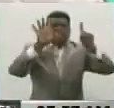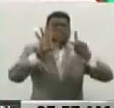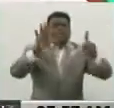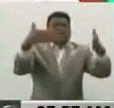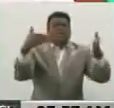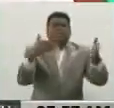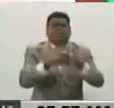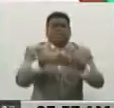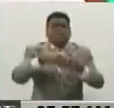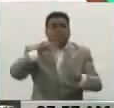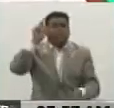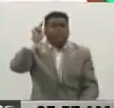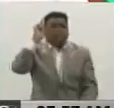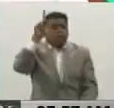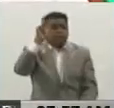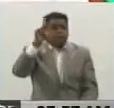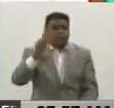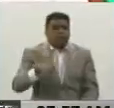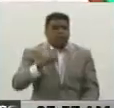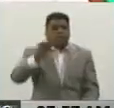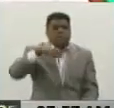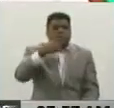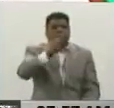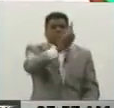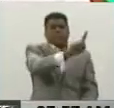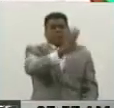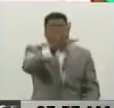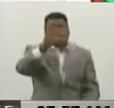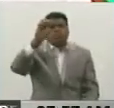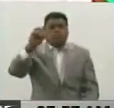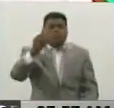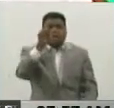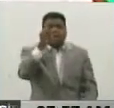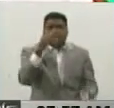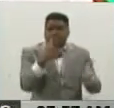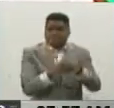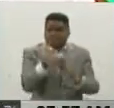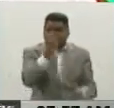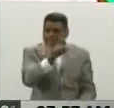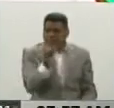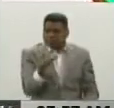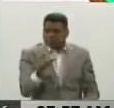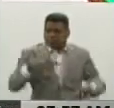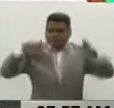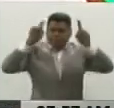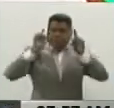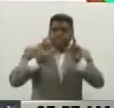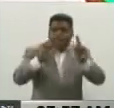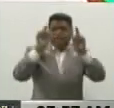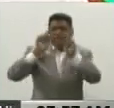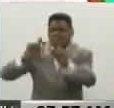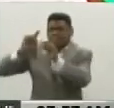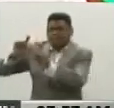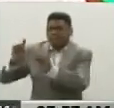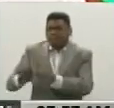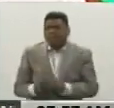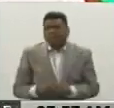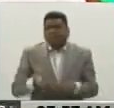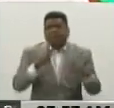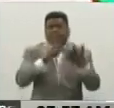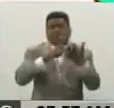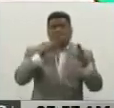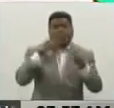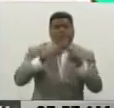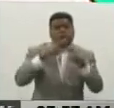facilitadores, para luego ir hacia los 150.000 compañeras y compañeros que debemos formar. Pero, por lo pronto, tenemos la página